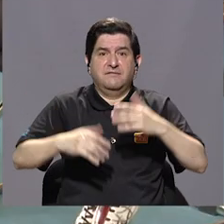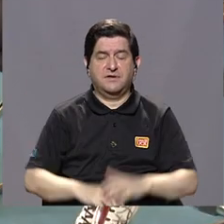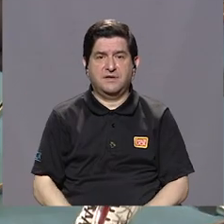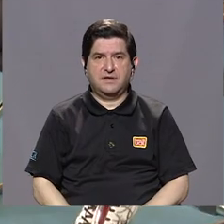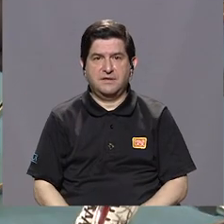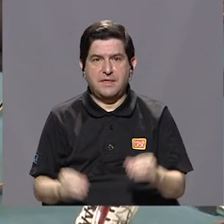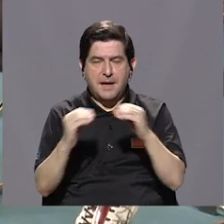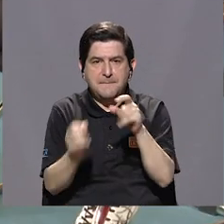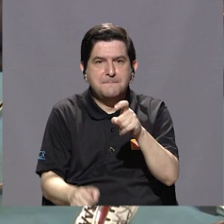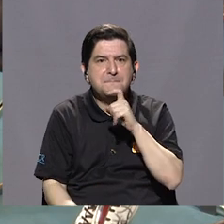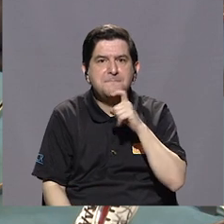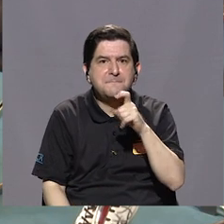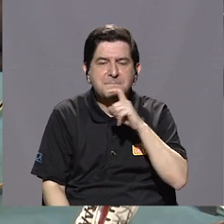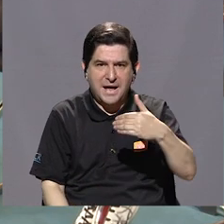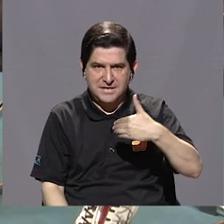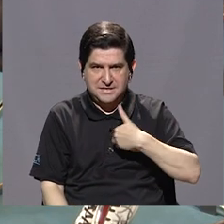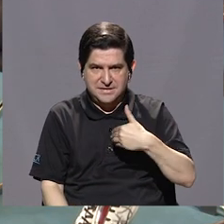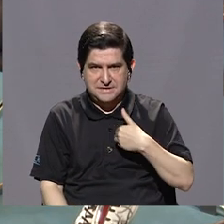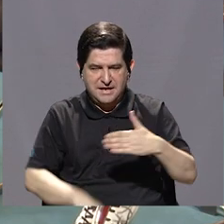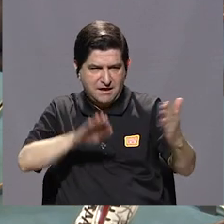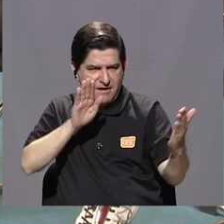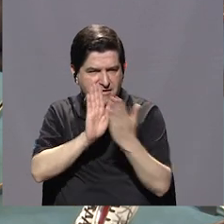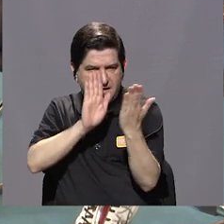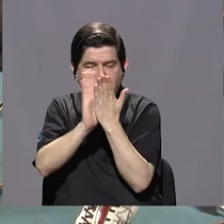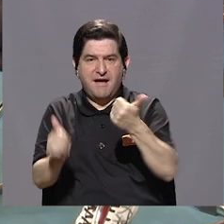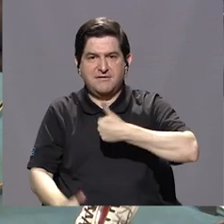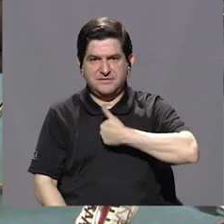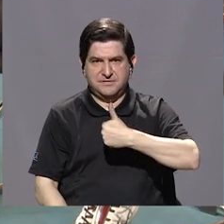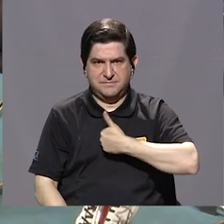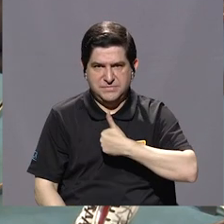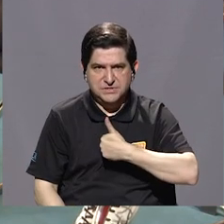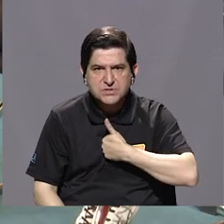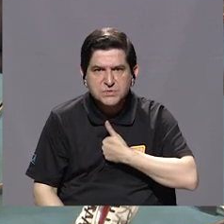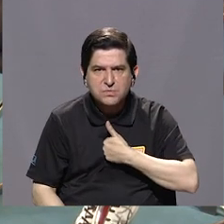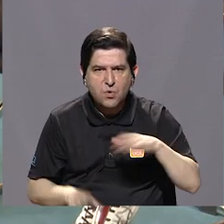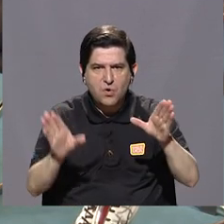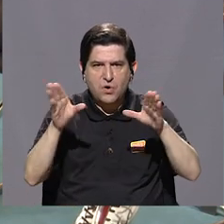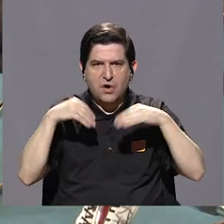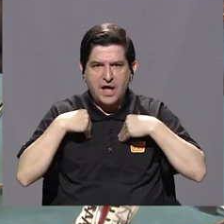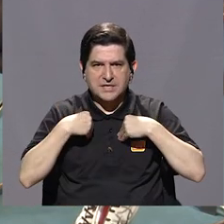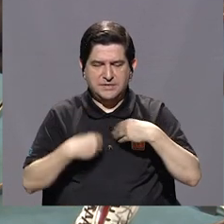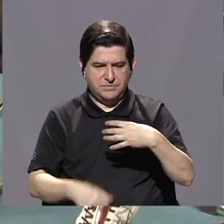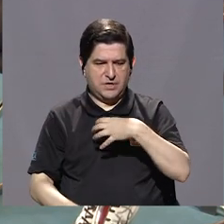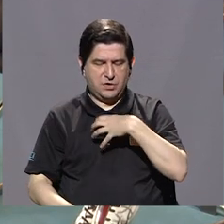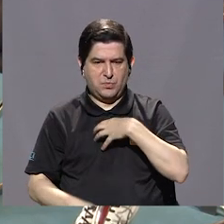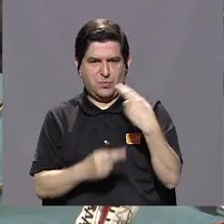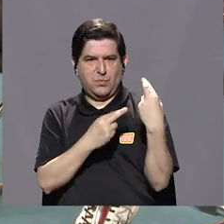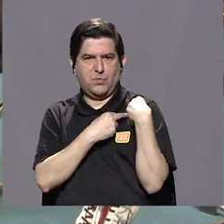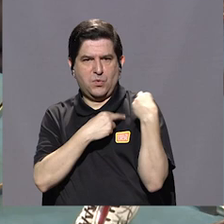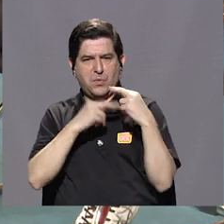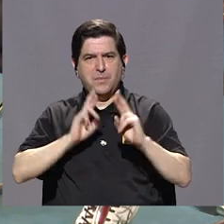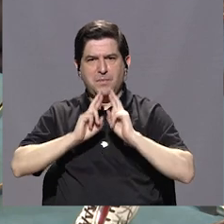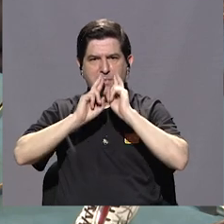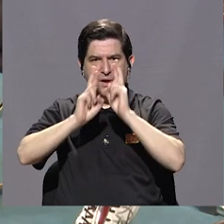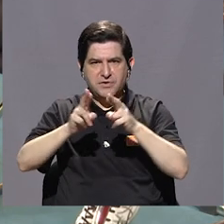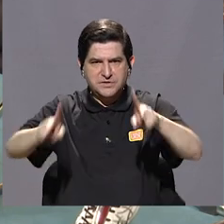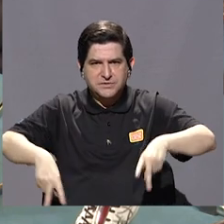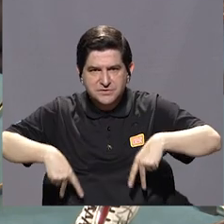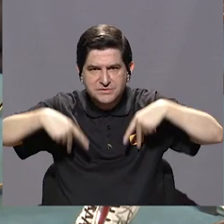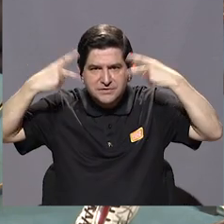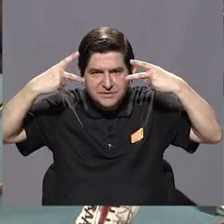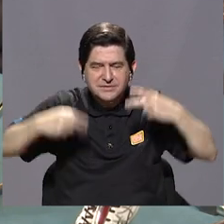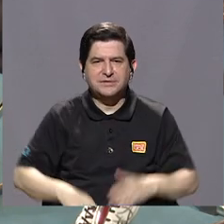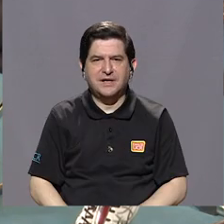aún más difícil es tener que confrontarse a sí mismo, aceptar su cuota de responsabilidad en los resultados de su vida